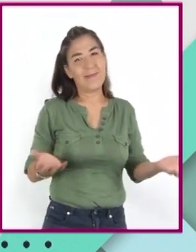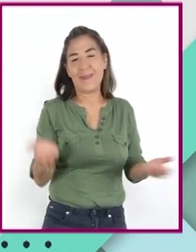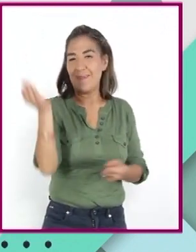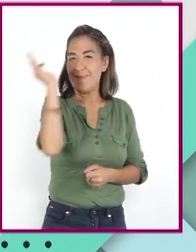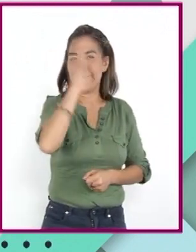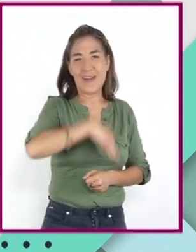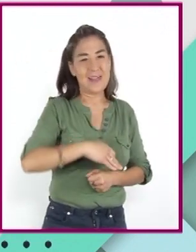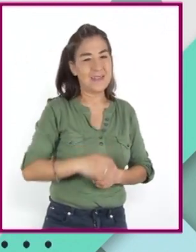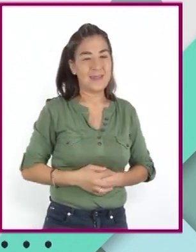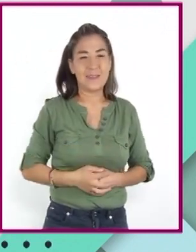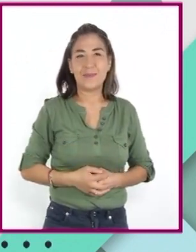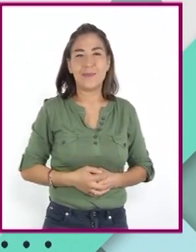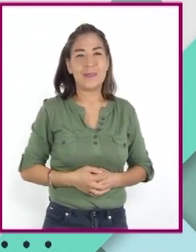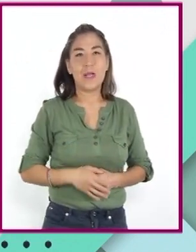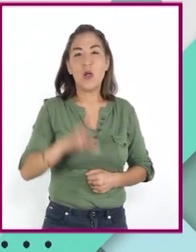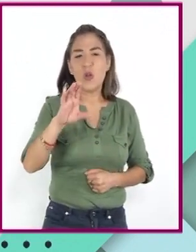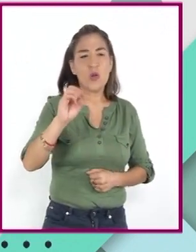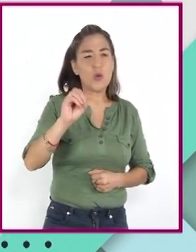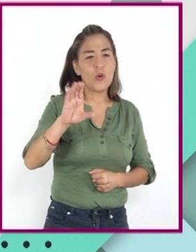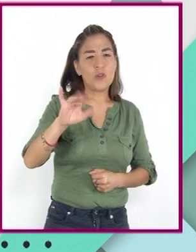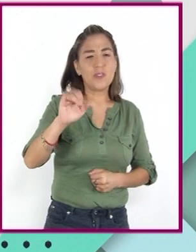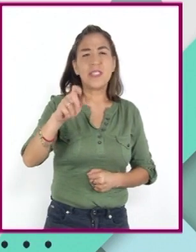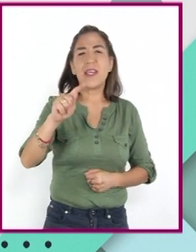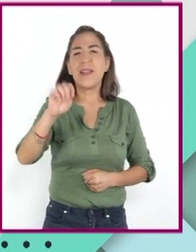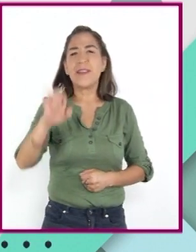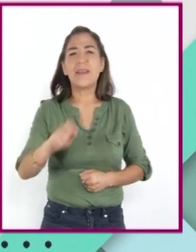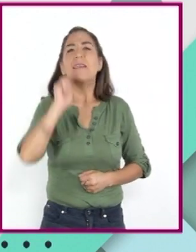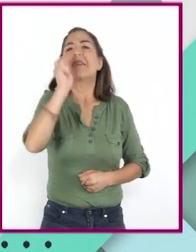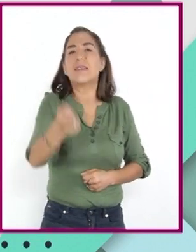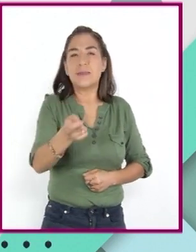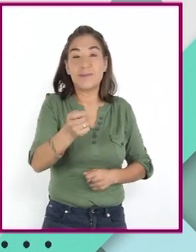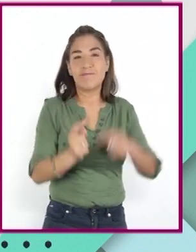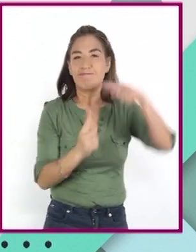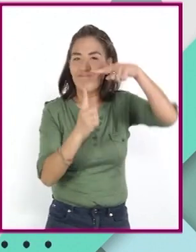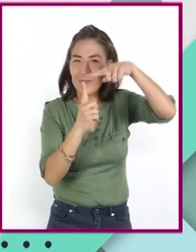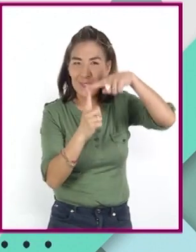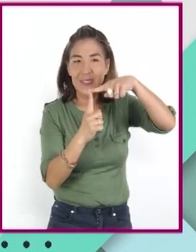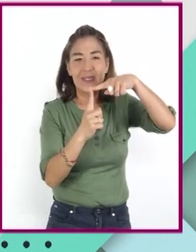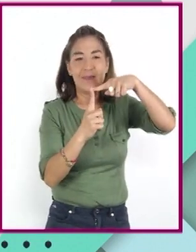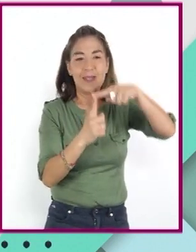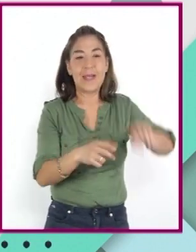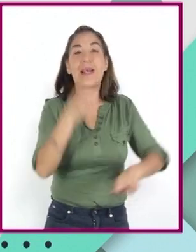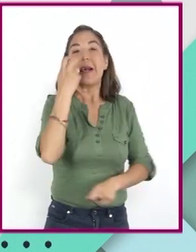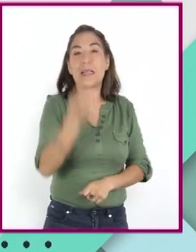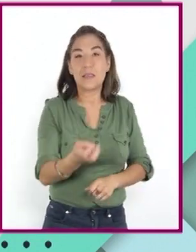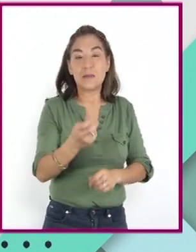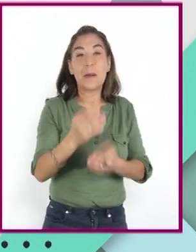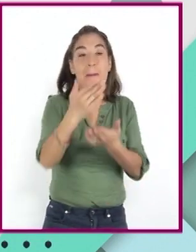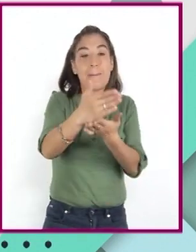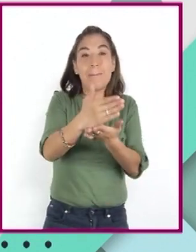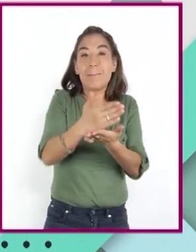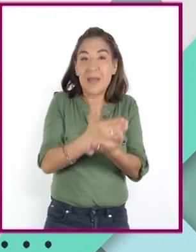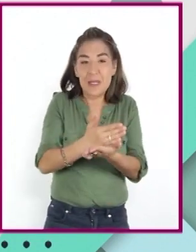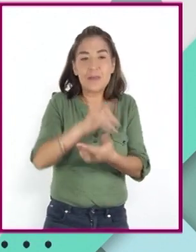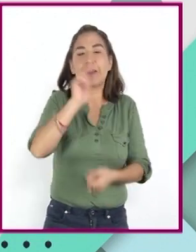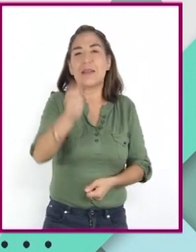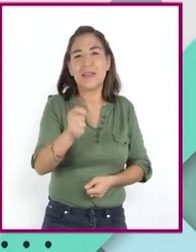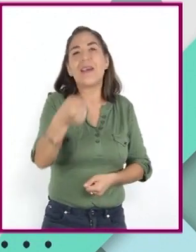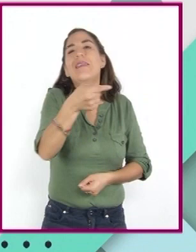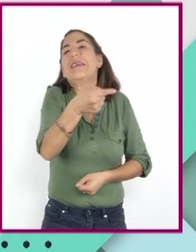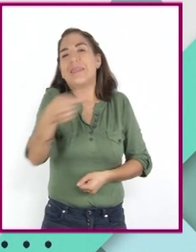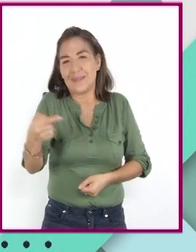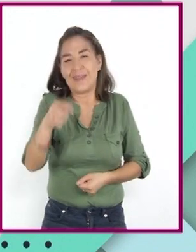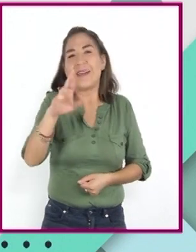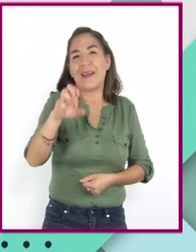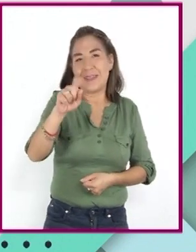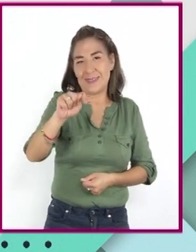Falso. Cociente hace referencia a una división y disminuida hace referencia a una